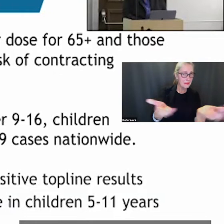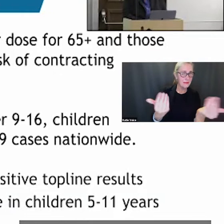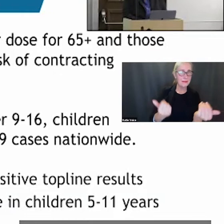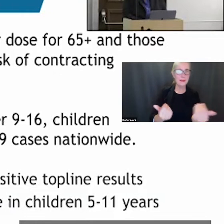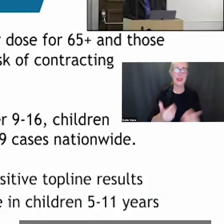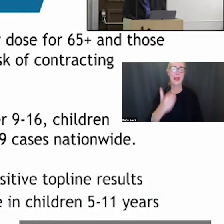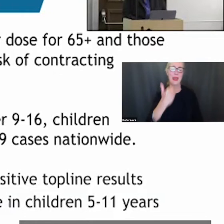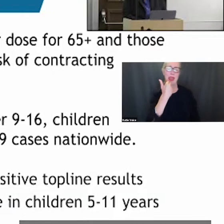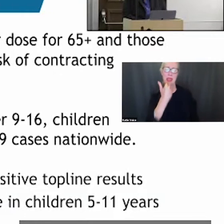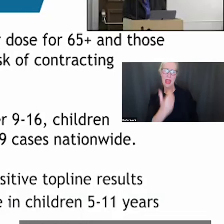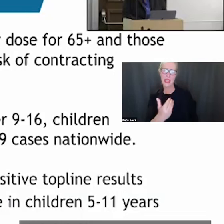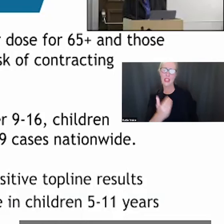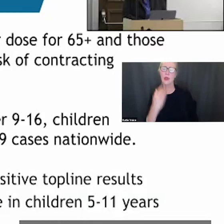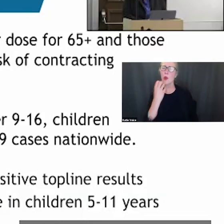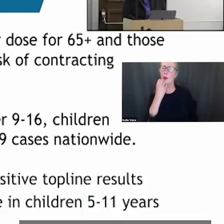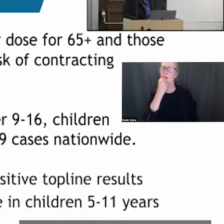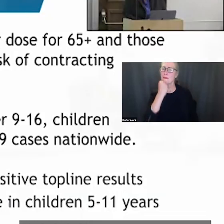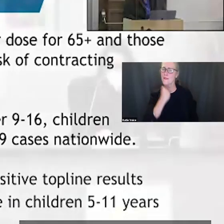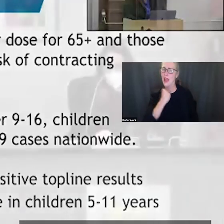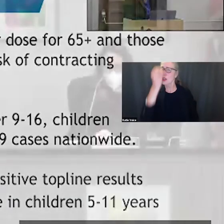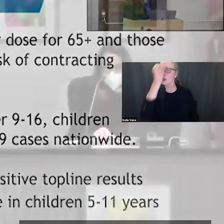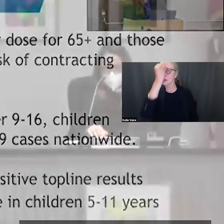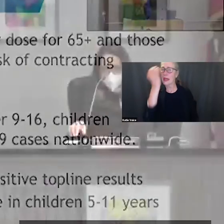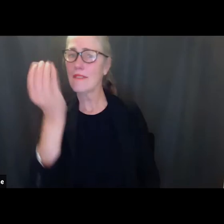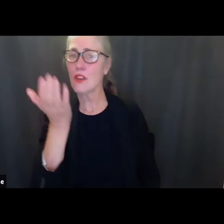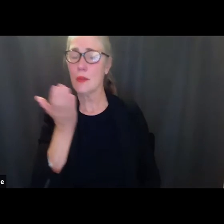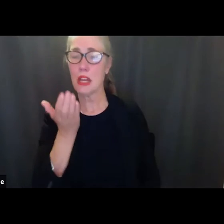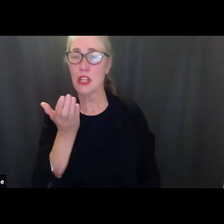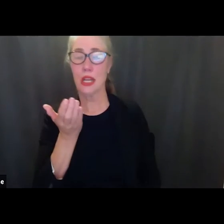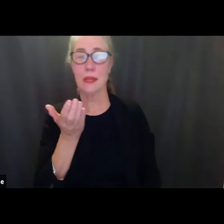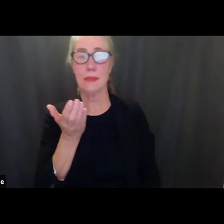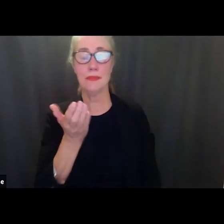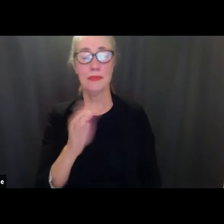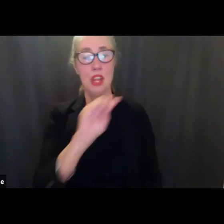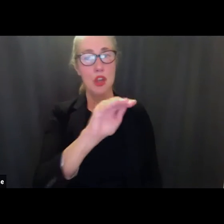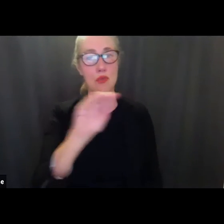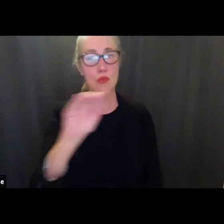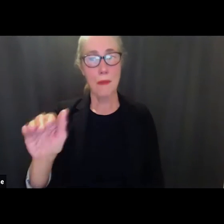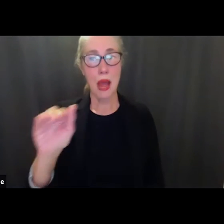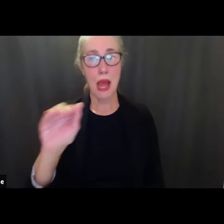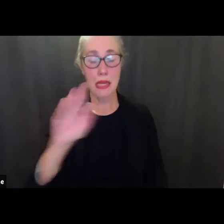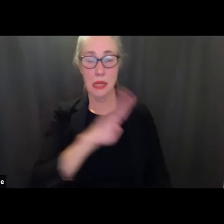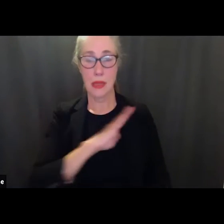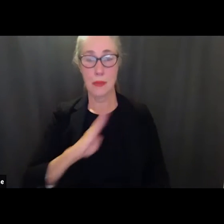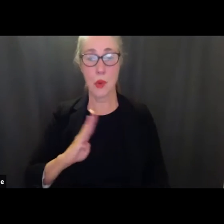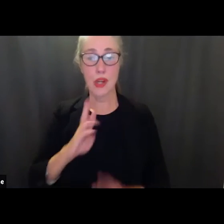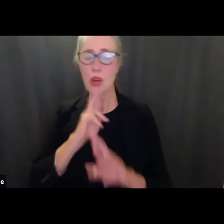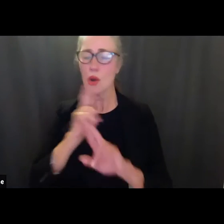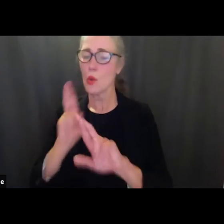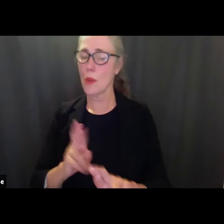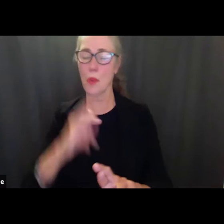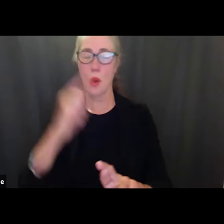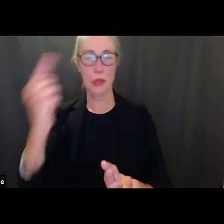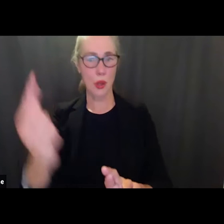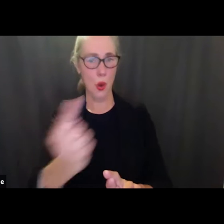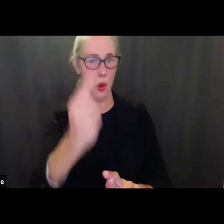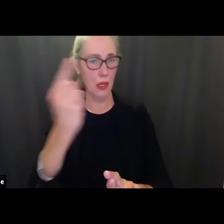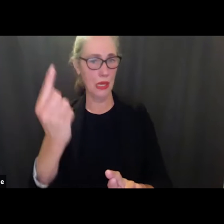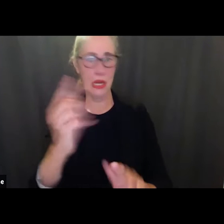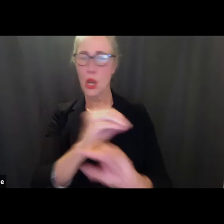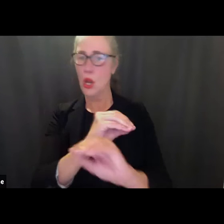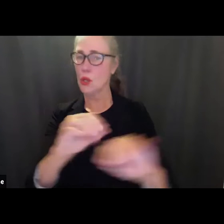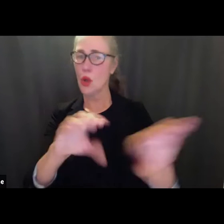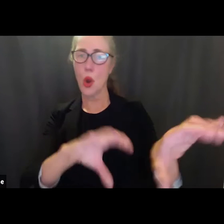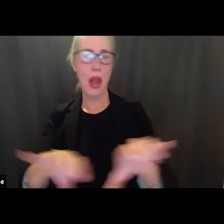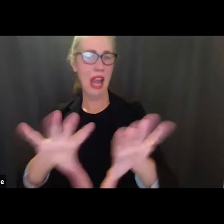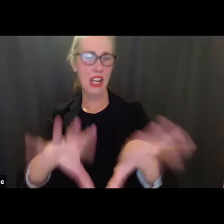Muchas gracias por esta información tan valiosa. Solamente le recuerdo al consejo que este es un artículo de